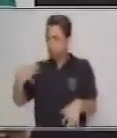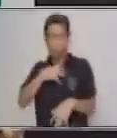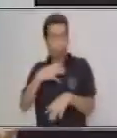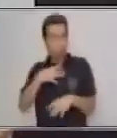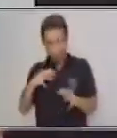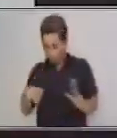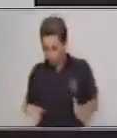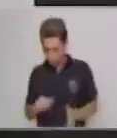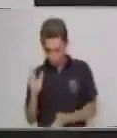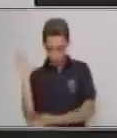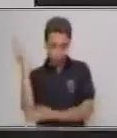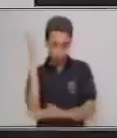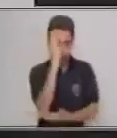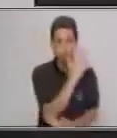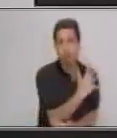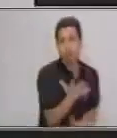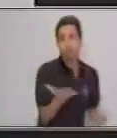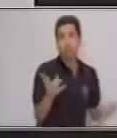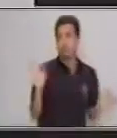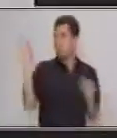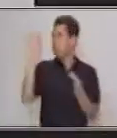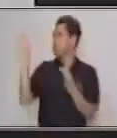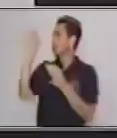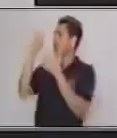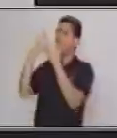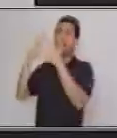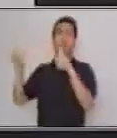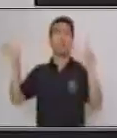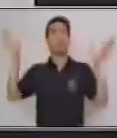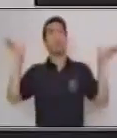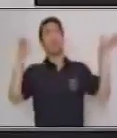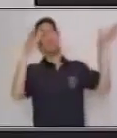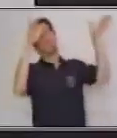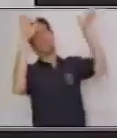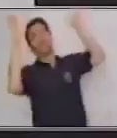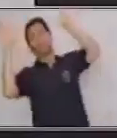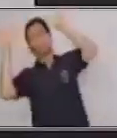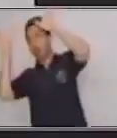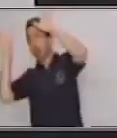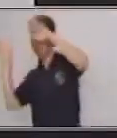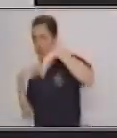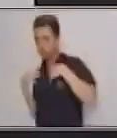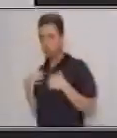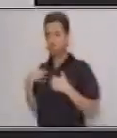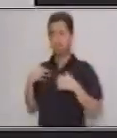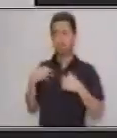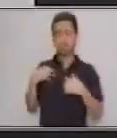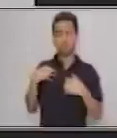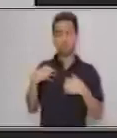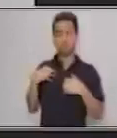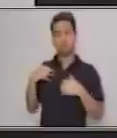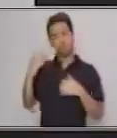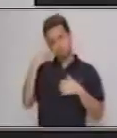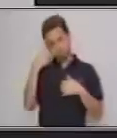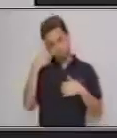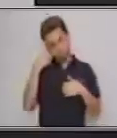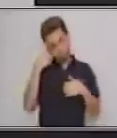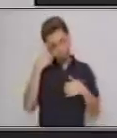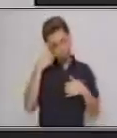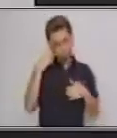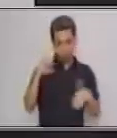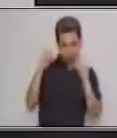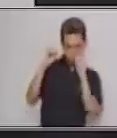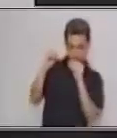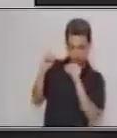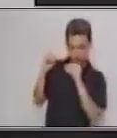estaba volando libremente. Así que decidí darle una lección y enseñar lo serio que sería meterse